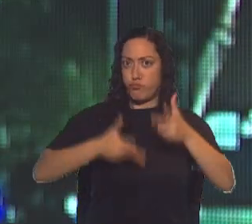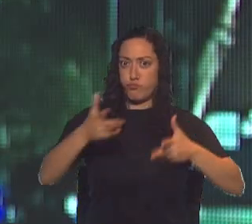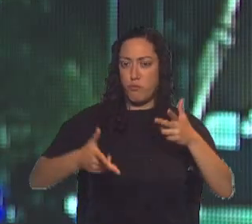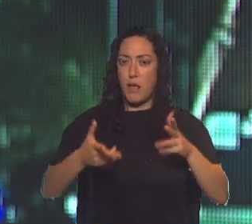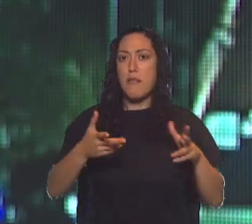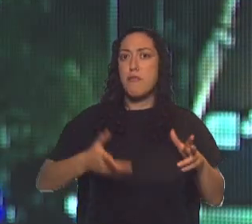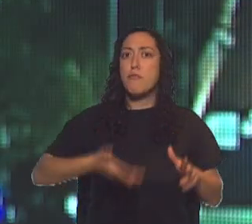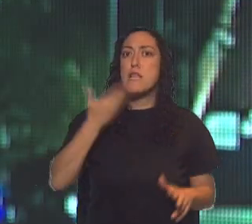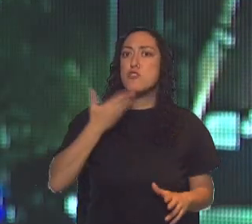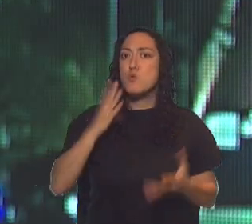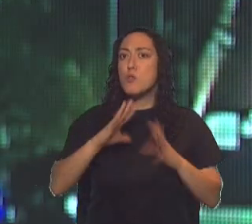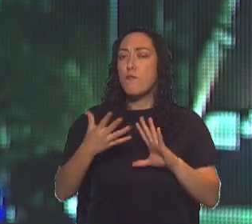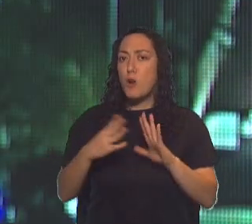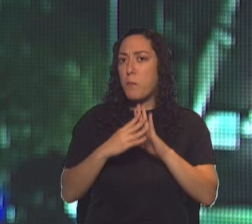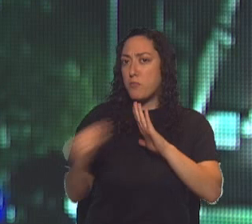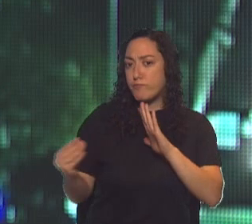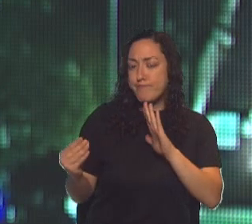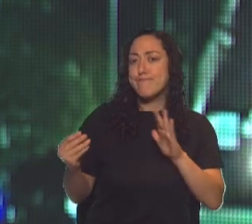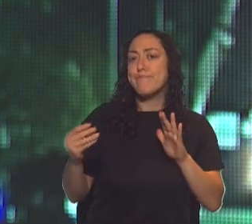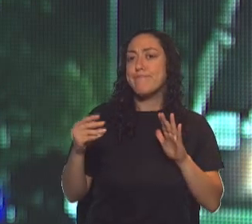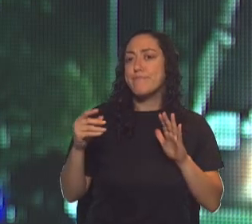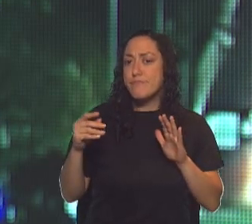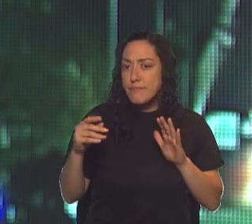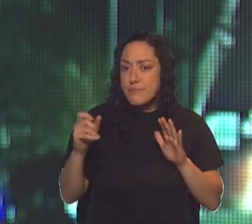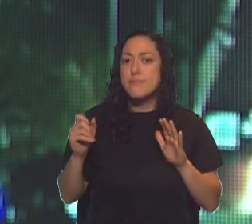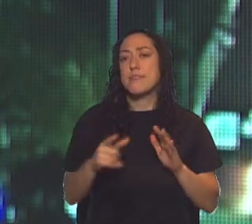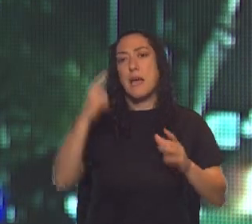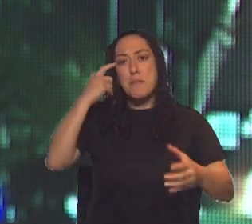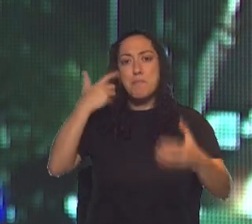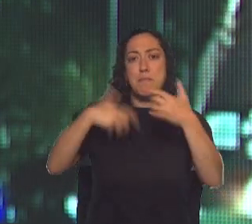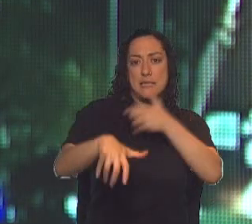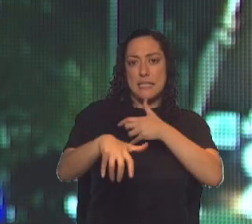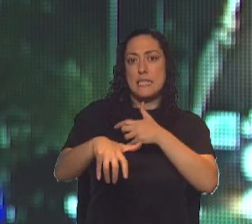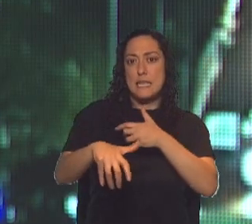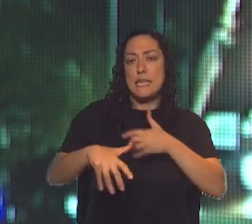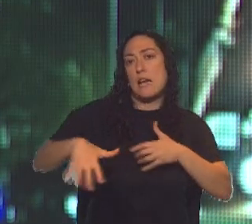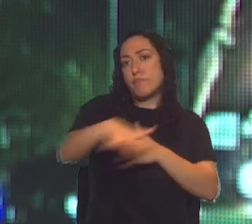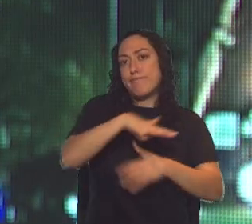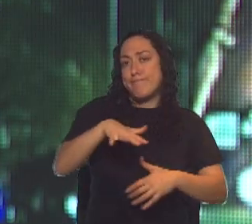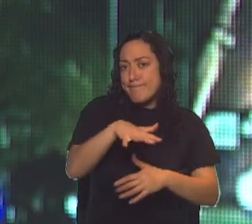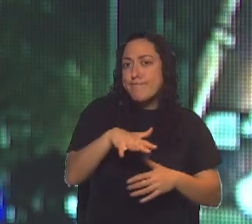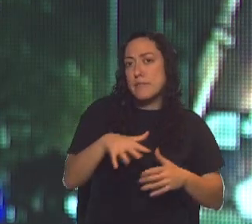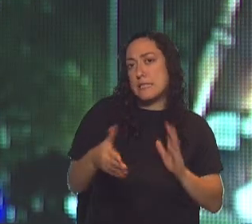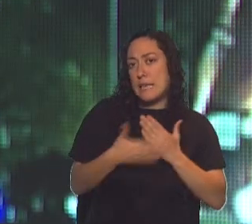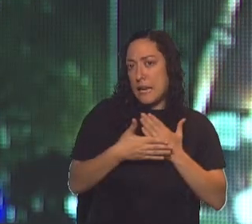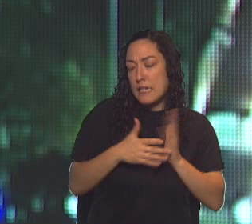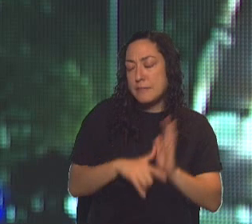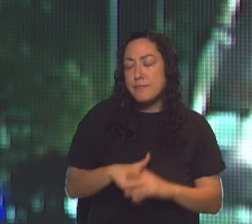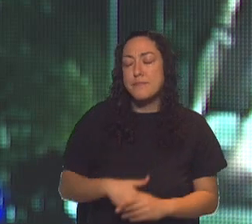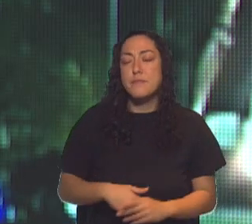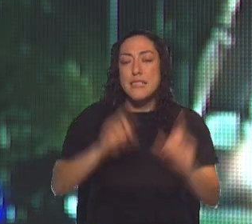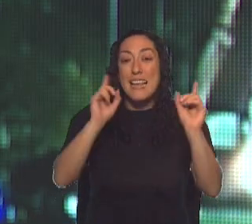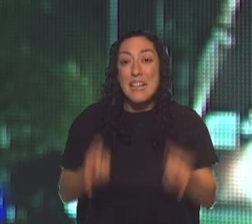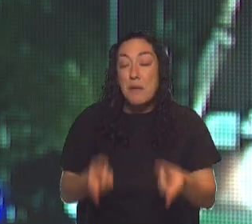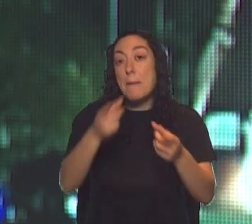discurso que es este muy empático con con con ese universo no pero me parece que que hay también una